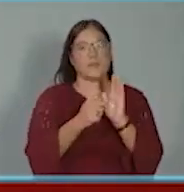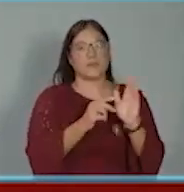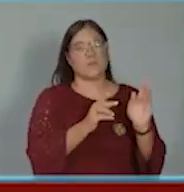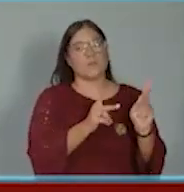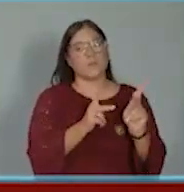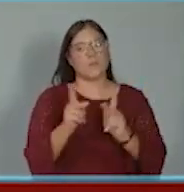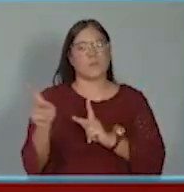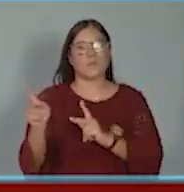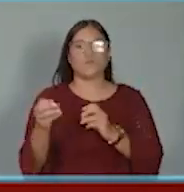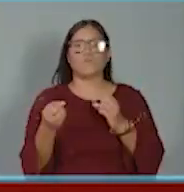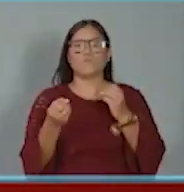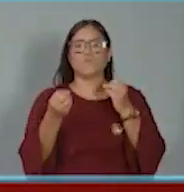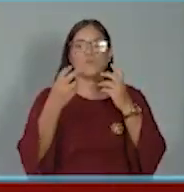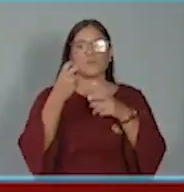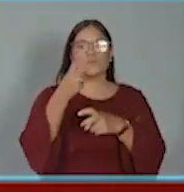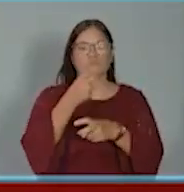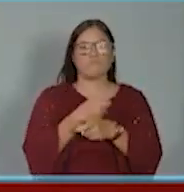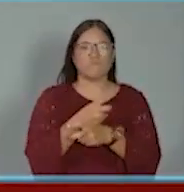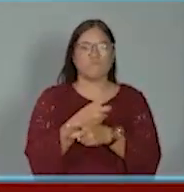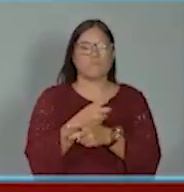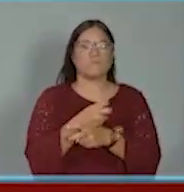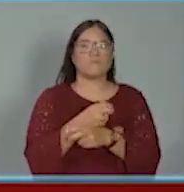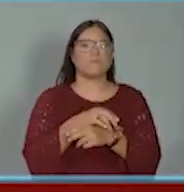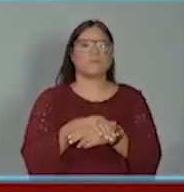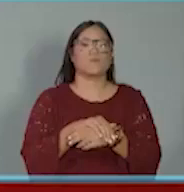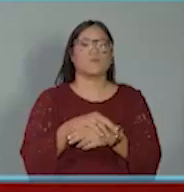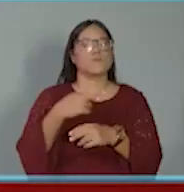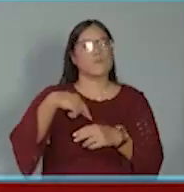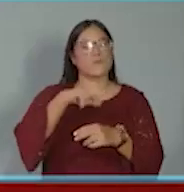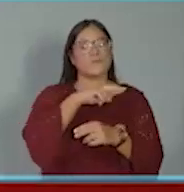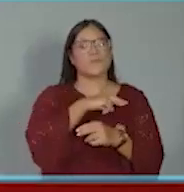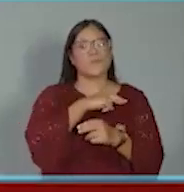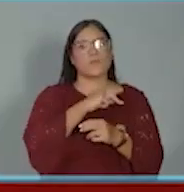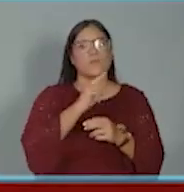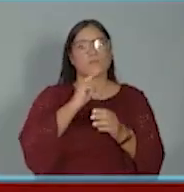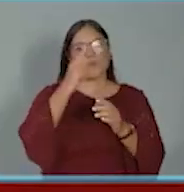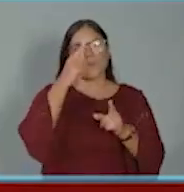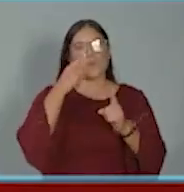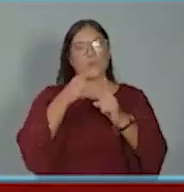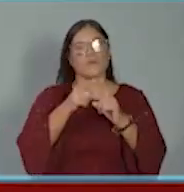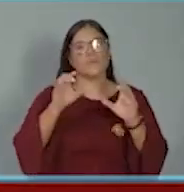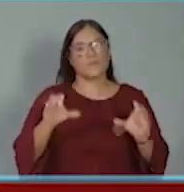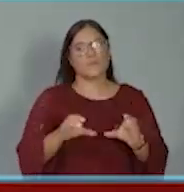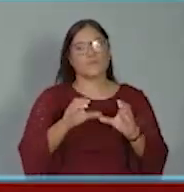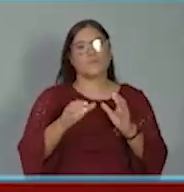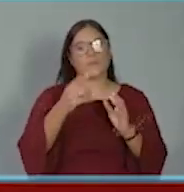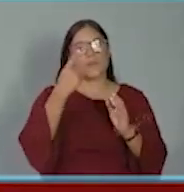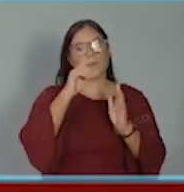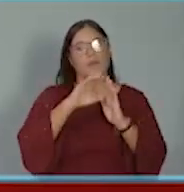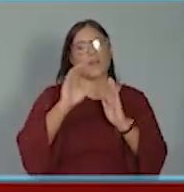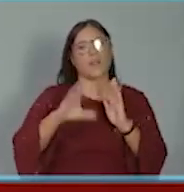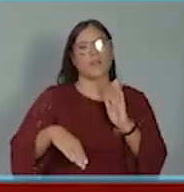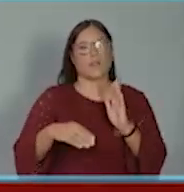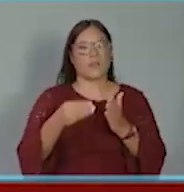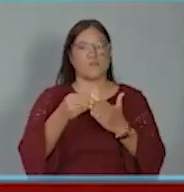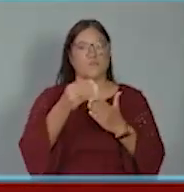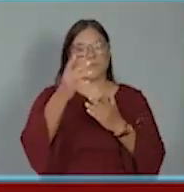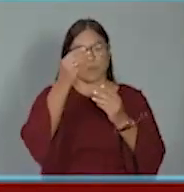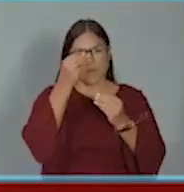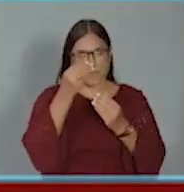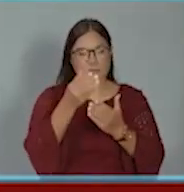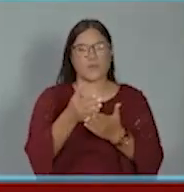como decía con mucho reto Nosotros con sobre todo con el propósito de garantizar la calidad de los datos